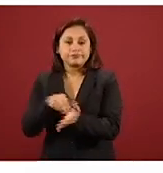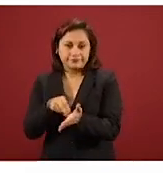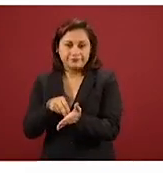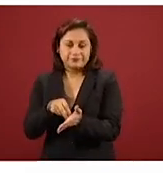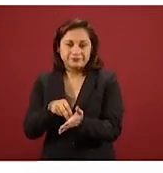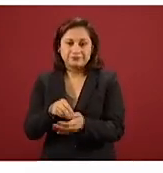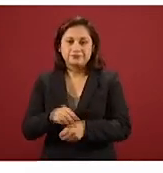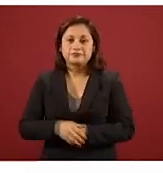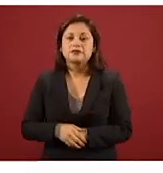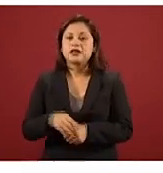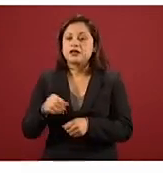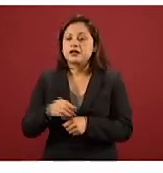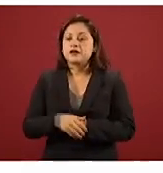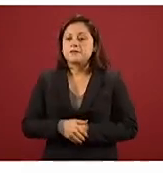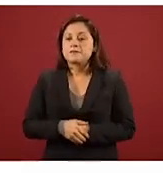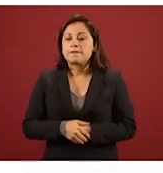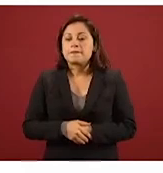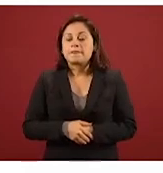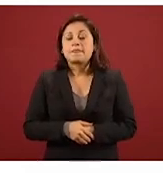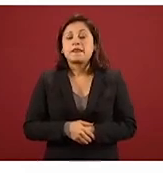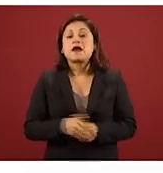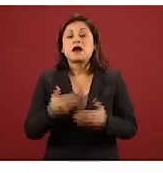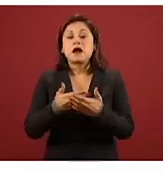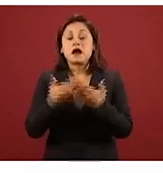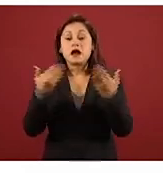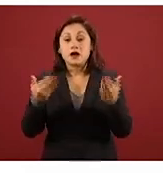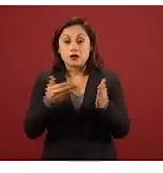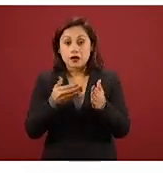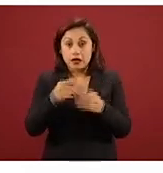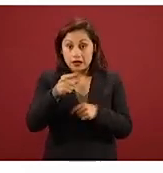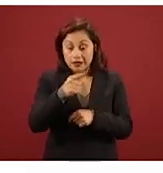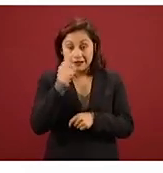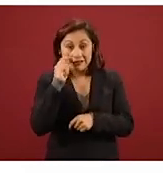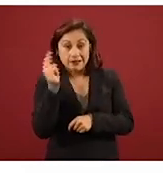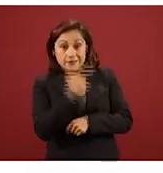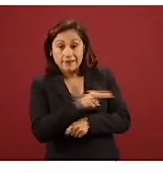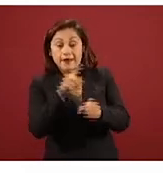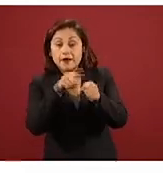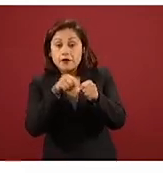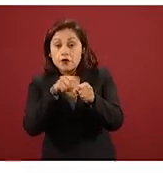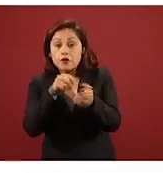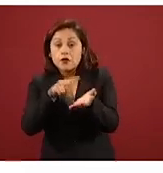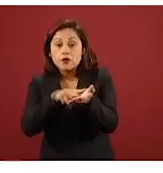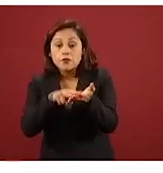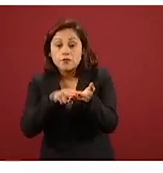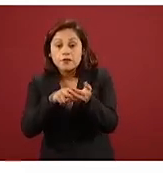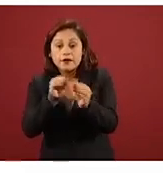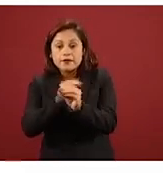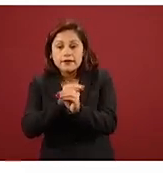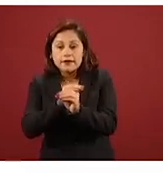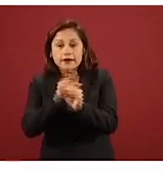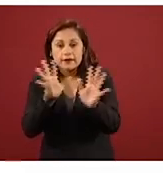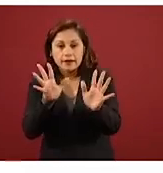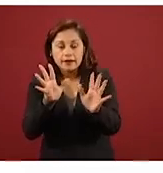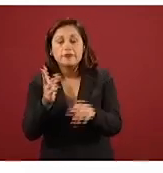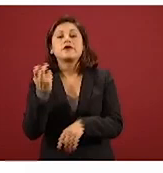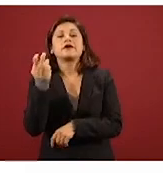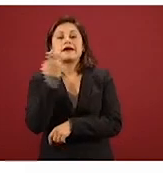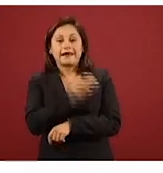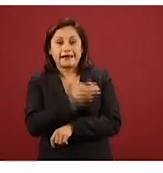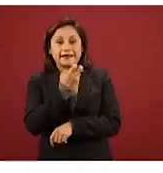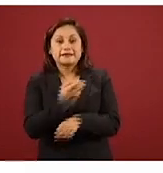los más claros, los azul claro, son los que son completamente nuevos en este tratado y que